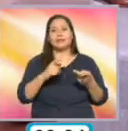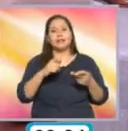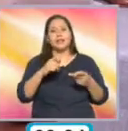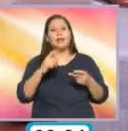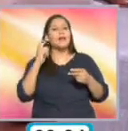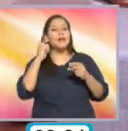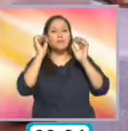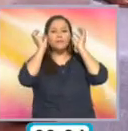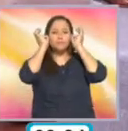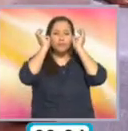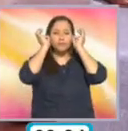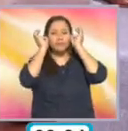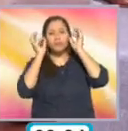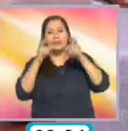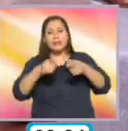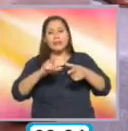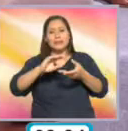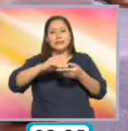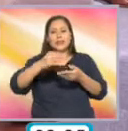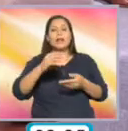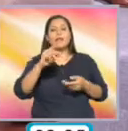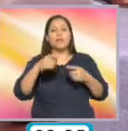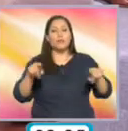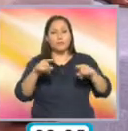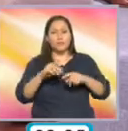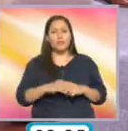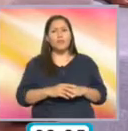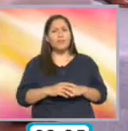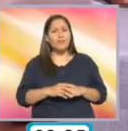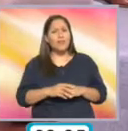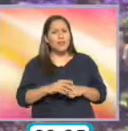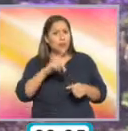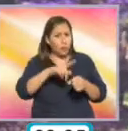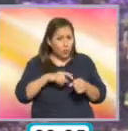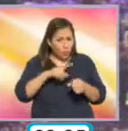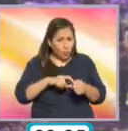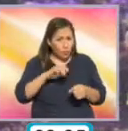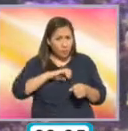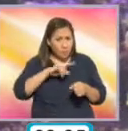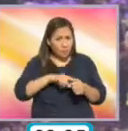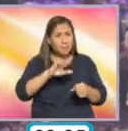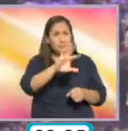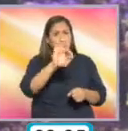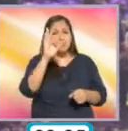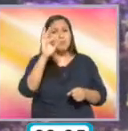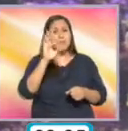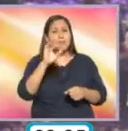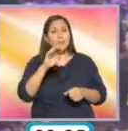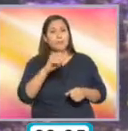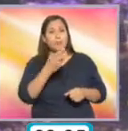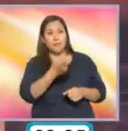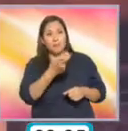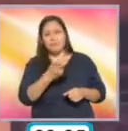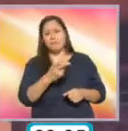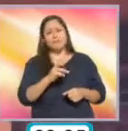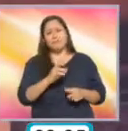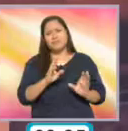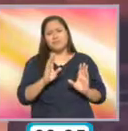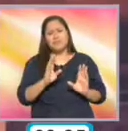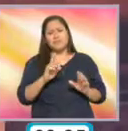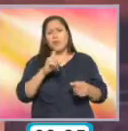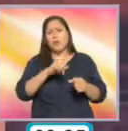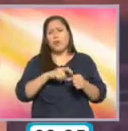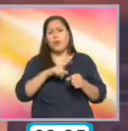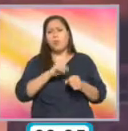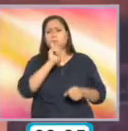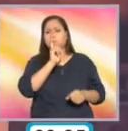de música. un reproductor de música, Oye, unos audífonos. Wendy, ¿hay algún código de color para este tipo de bolsos? Pues generalmente entre más ausencia de